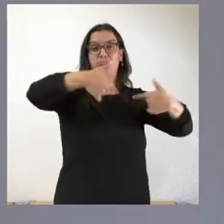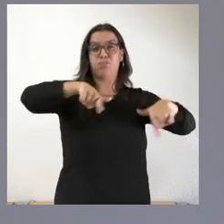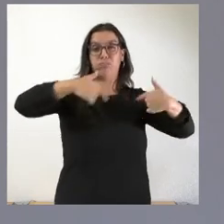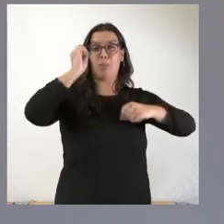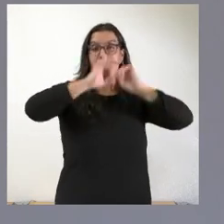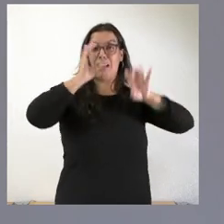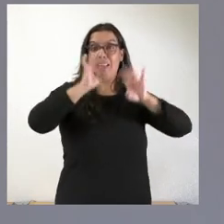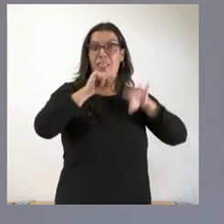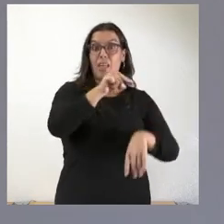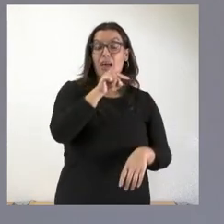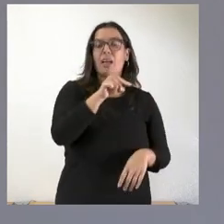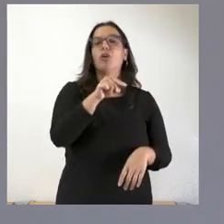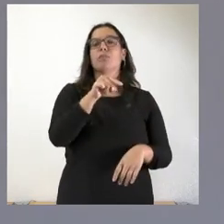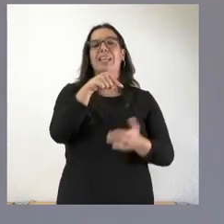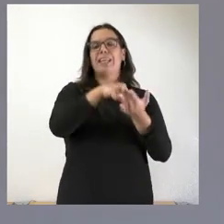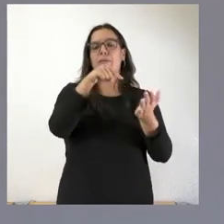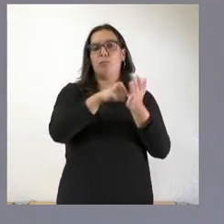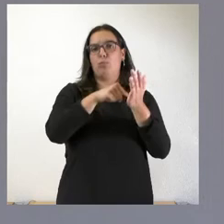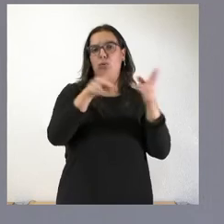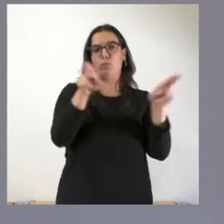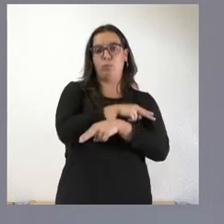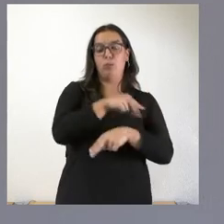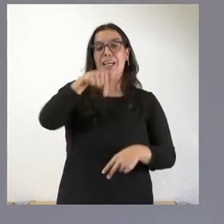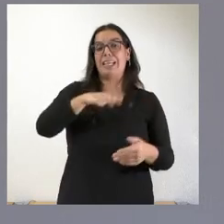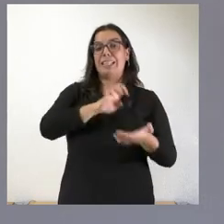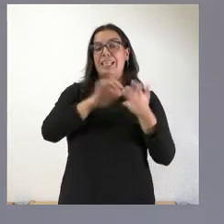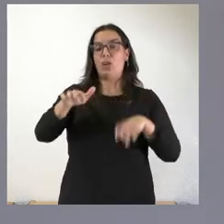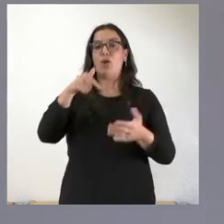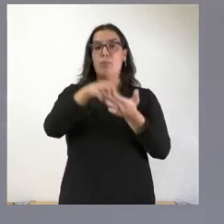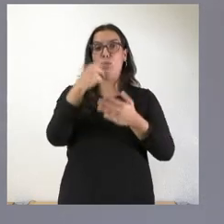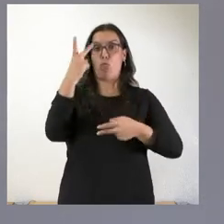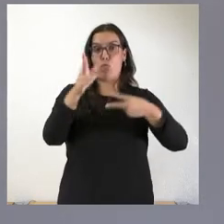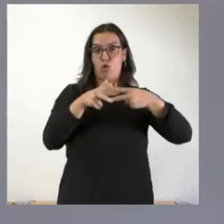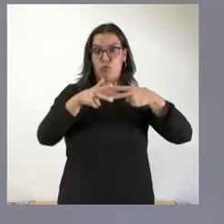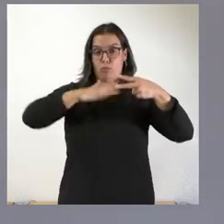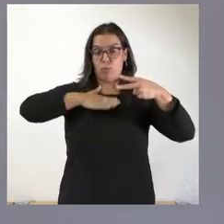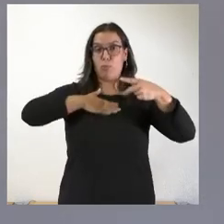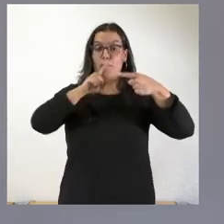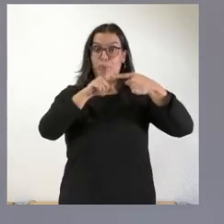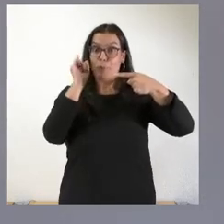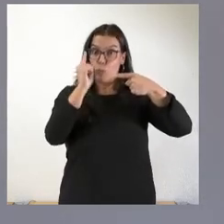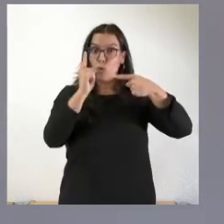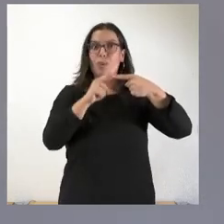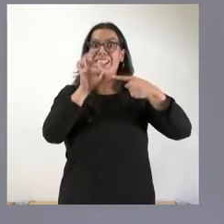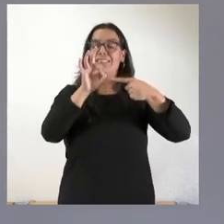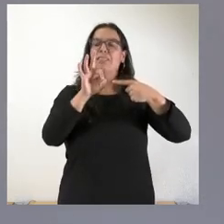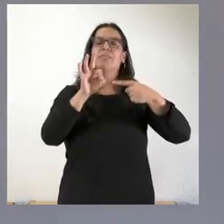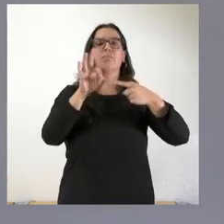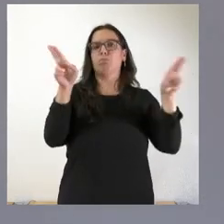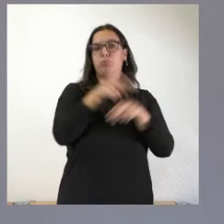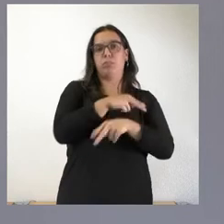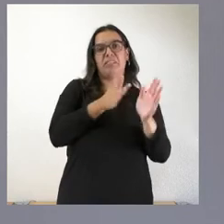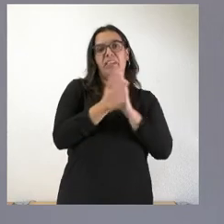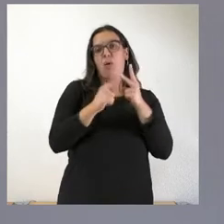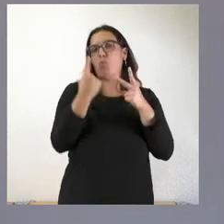que tenemos solo en Castilla y León dos tributos autonómicos. Este que les digo se elimina y, por tanto, tendremos apenas ya solamente